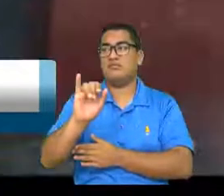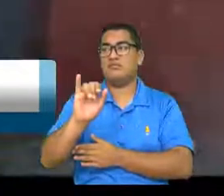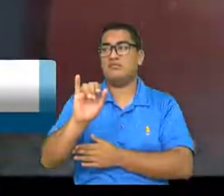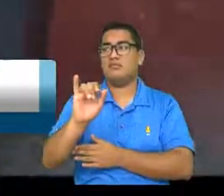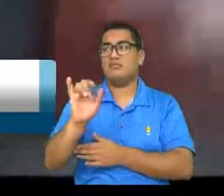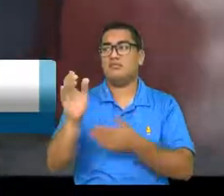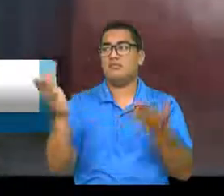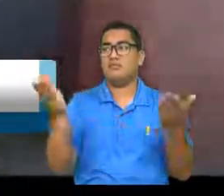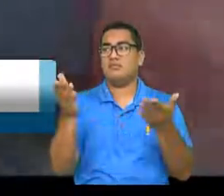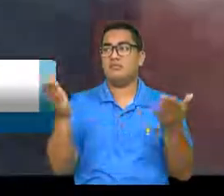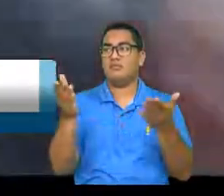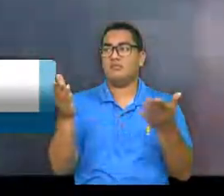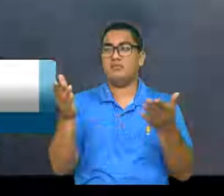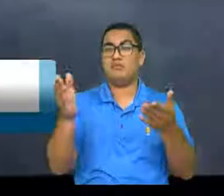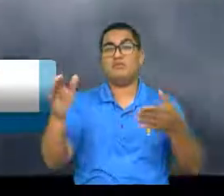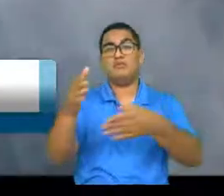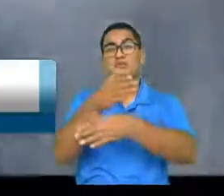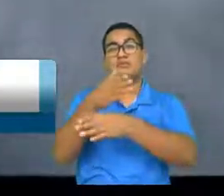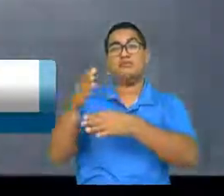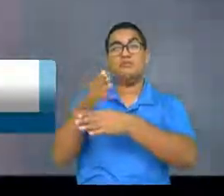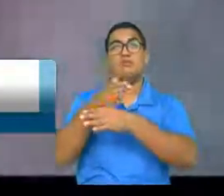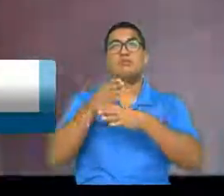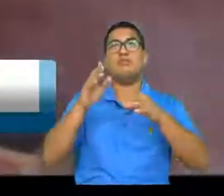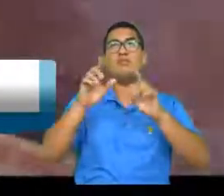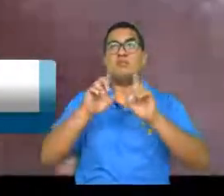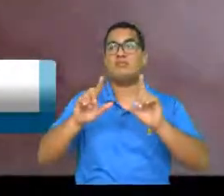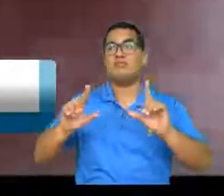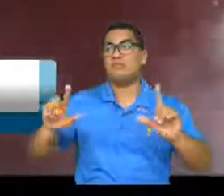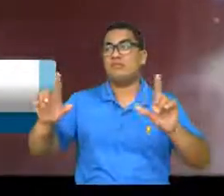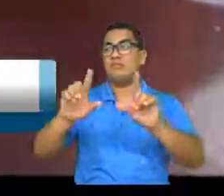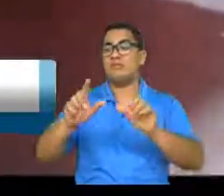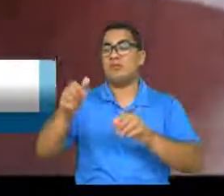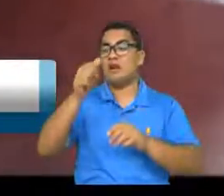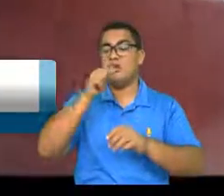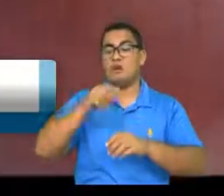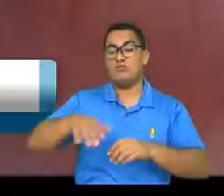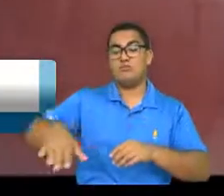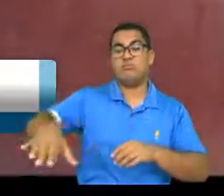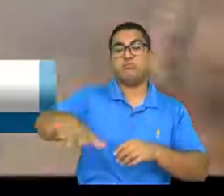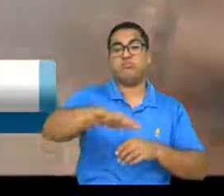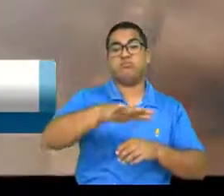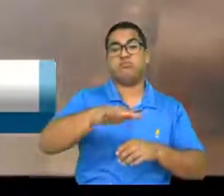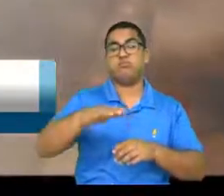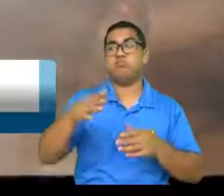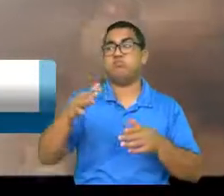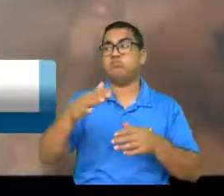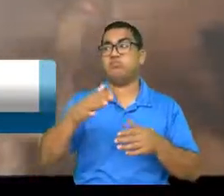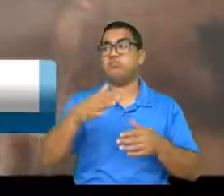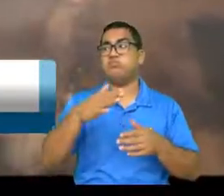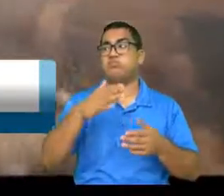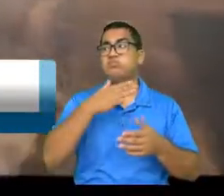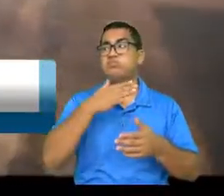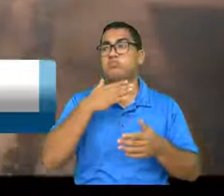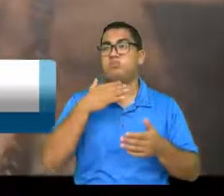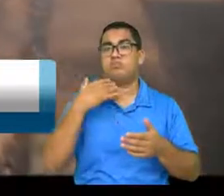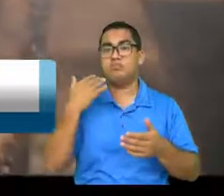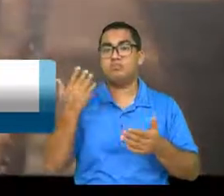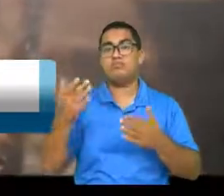forma líquida aquellos criaderos que son en agua, para ir eliminando la larva de la